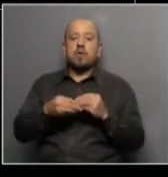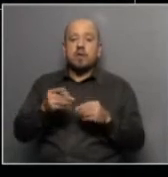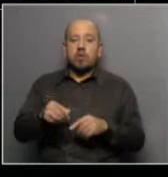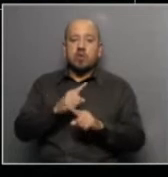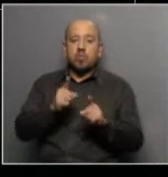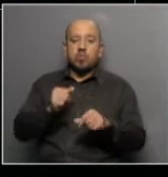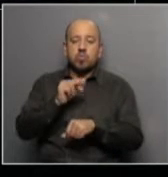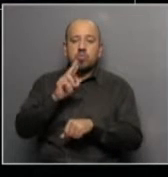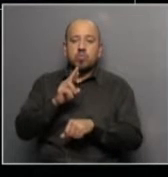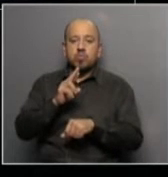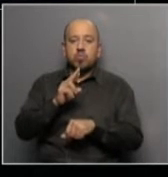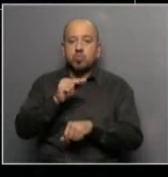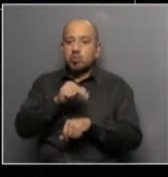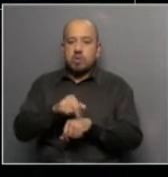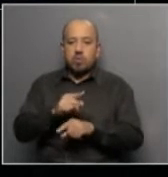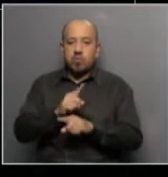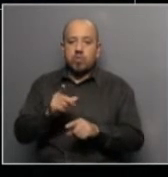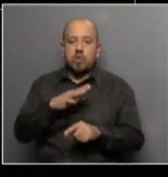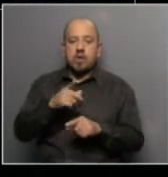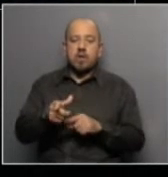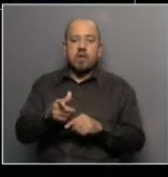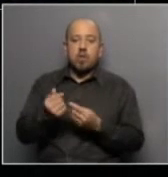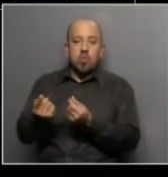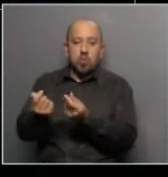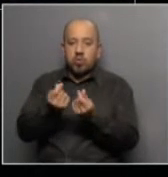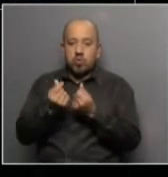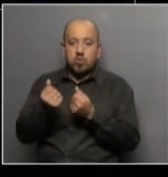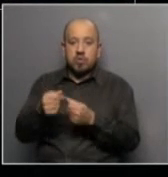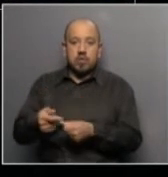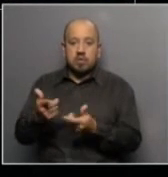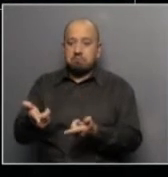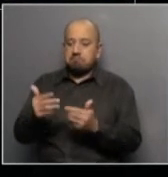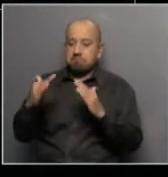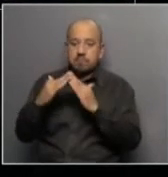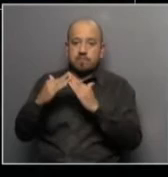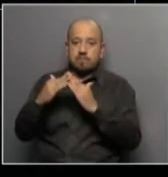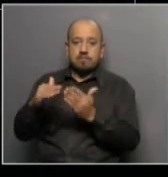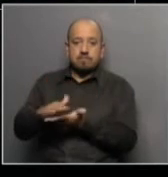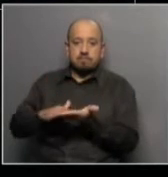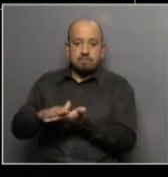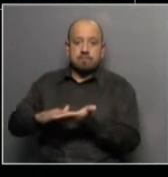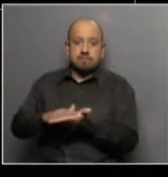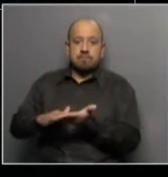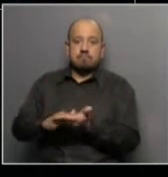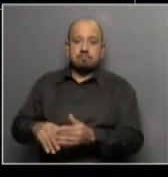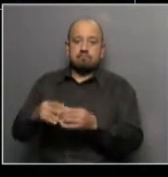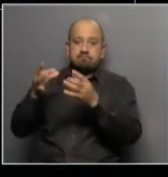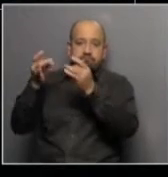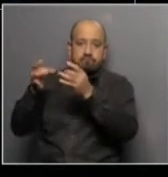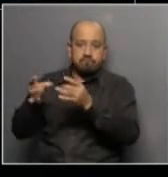utilizar. Claro, porque hay un costo ocioso en esta enorme cantidad de viviendas que aparte, al estar en desuso, se deterioran, también